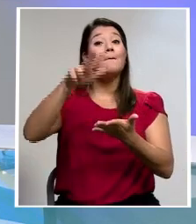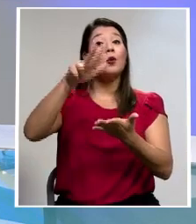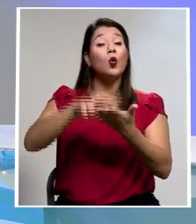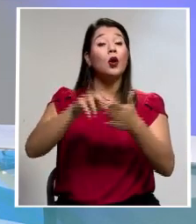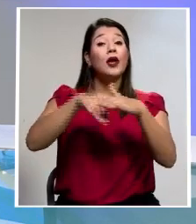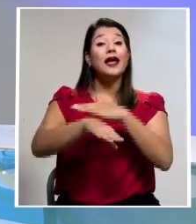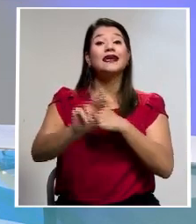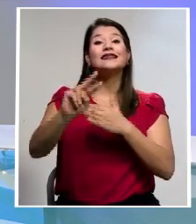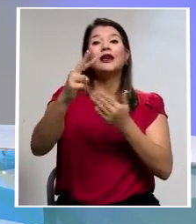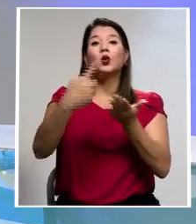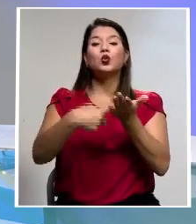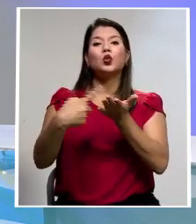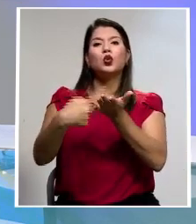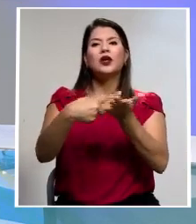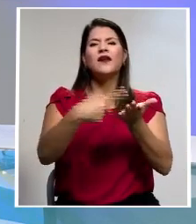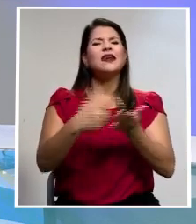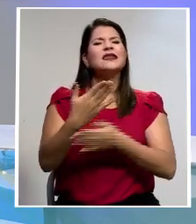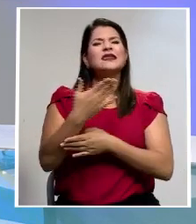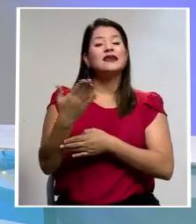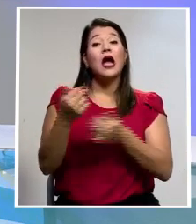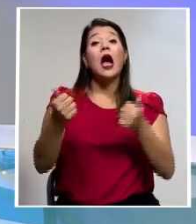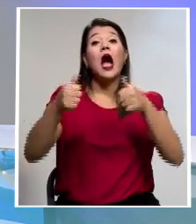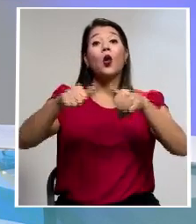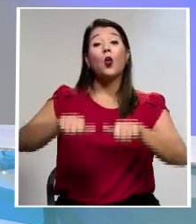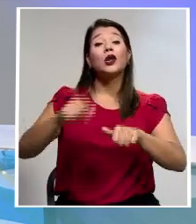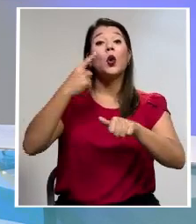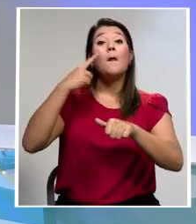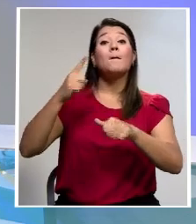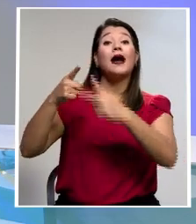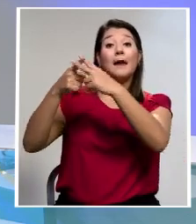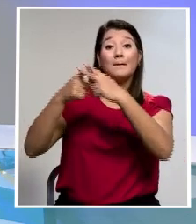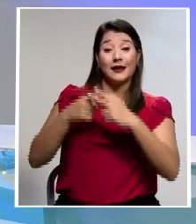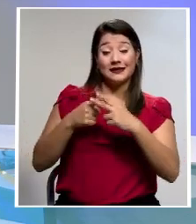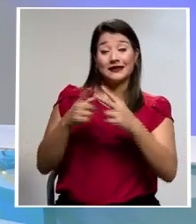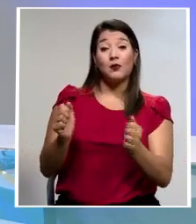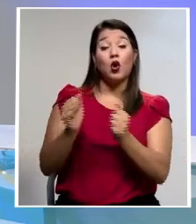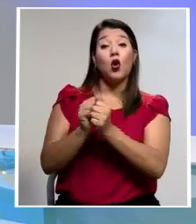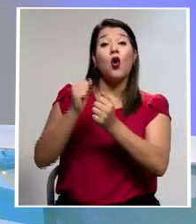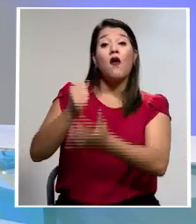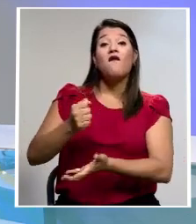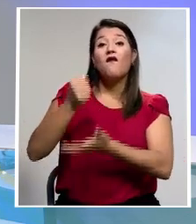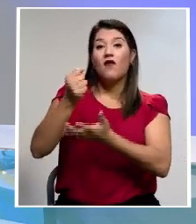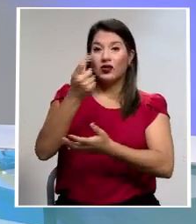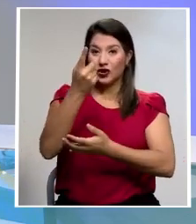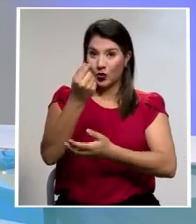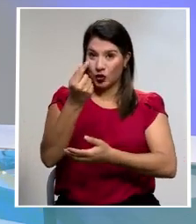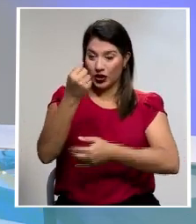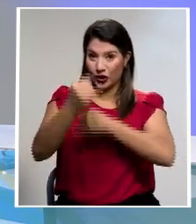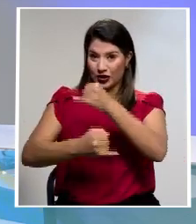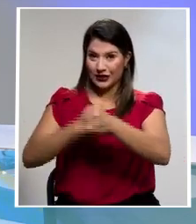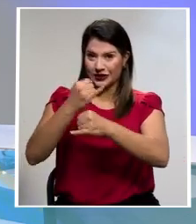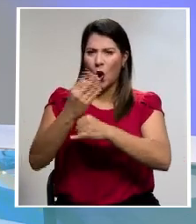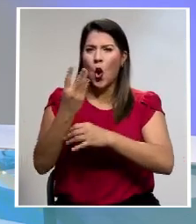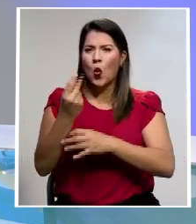debate la suscripción del acuerdo para obtener un crédito con el Fondo Monetario Internacional